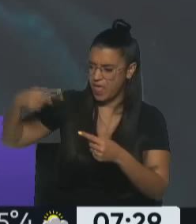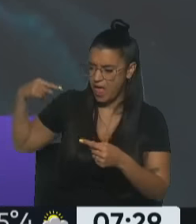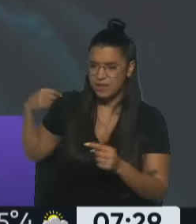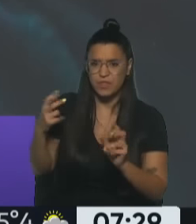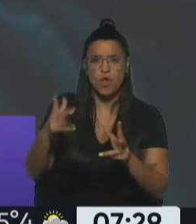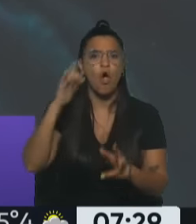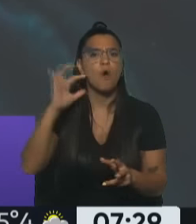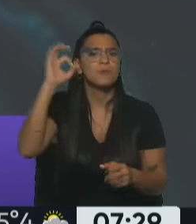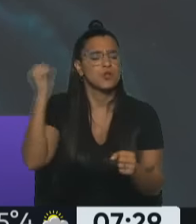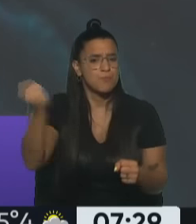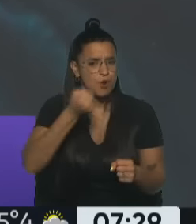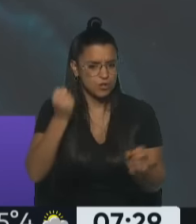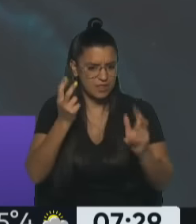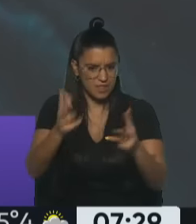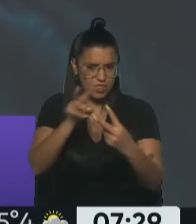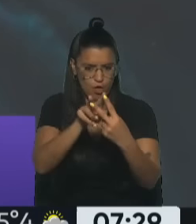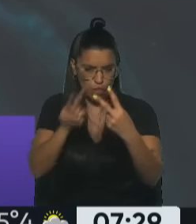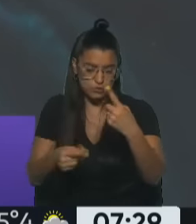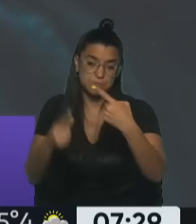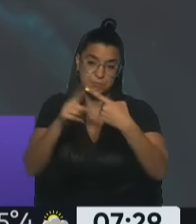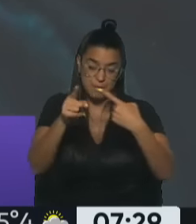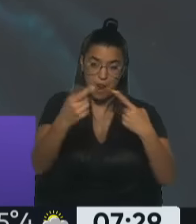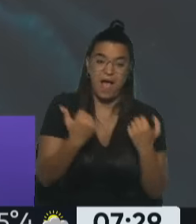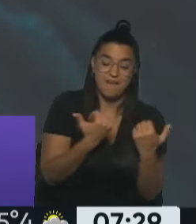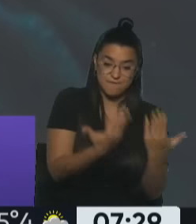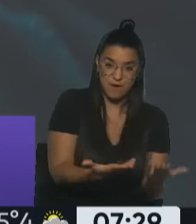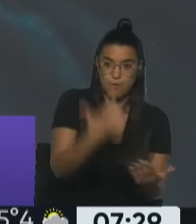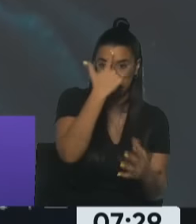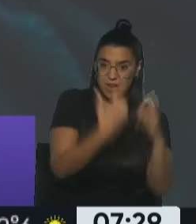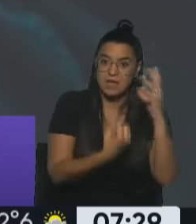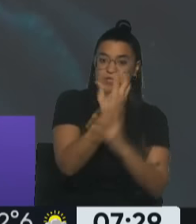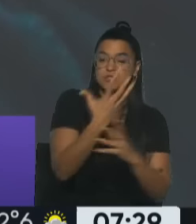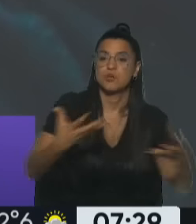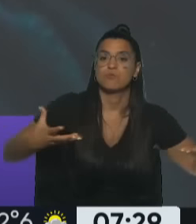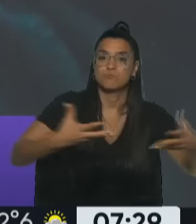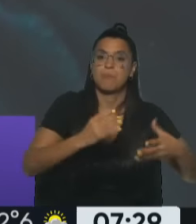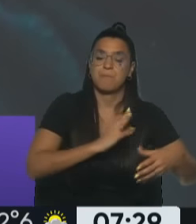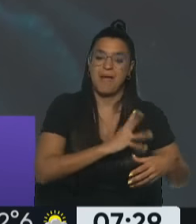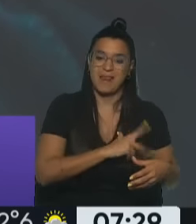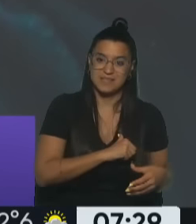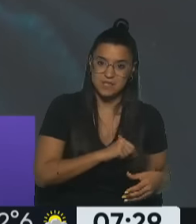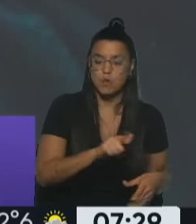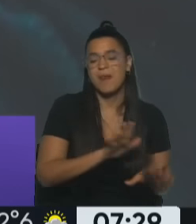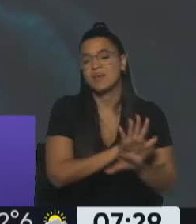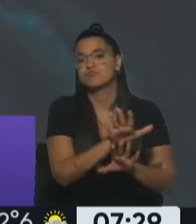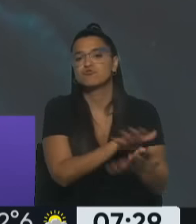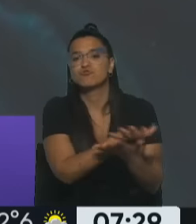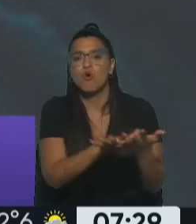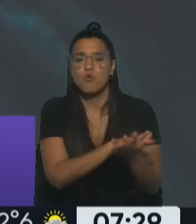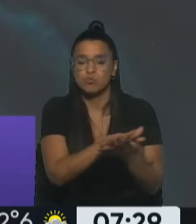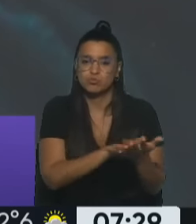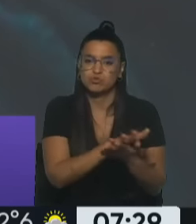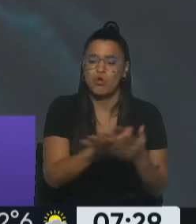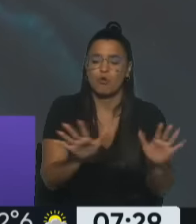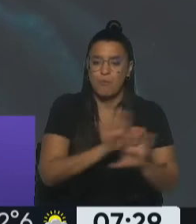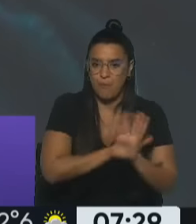posiciones importantes. En este caso, primero, a favor de la creación del Estado palestino como una solución de fondo al